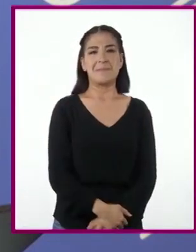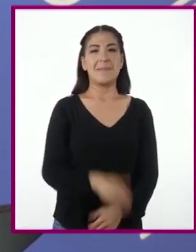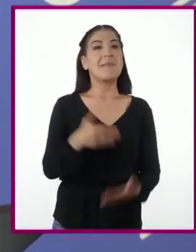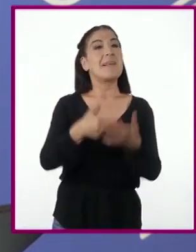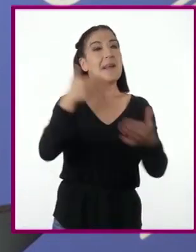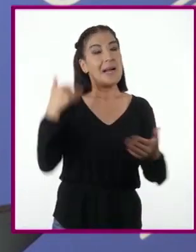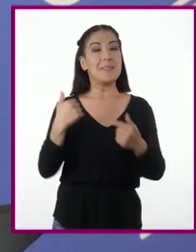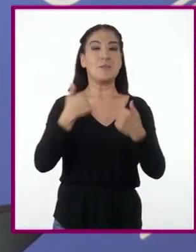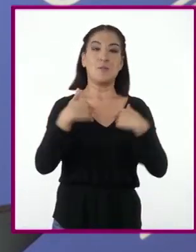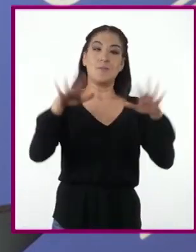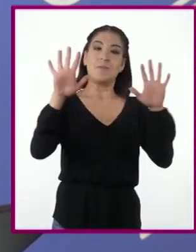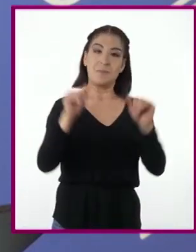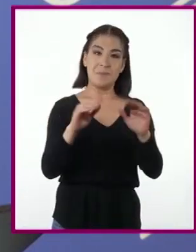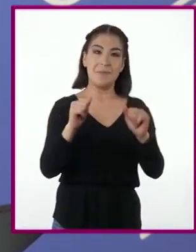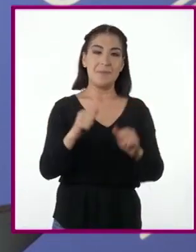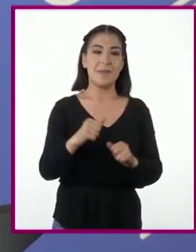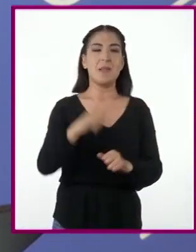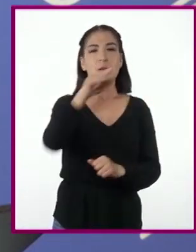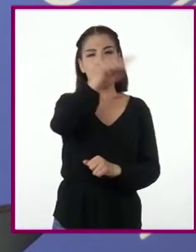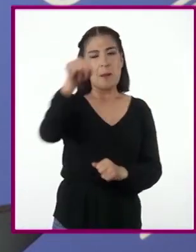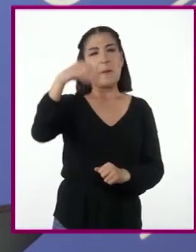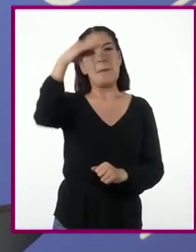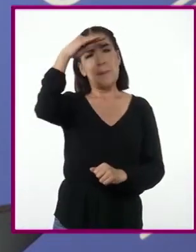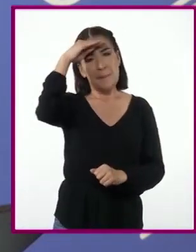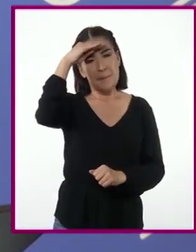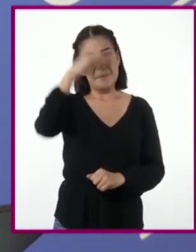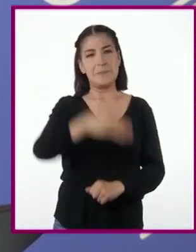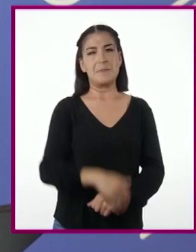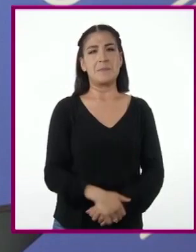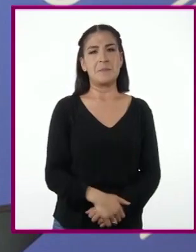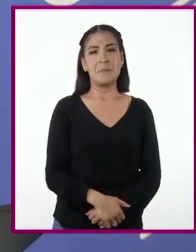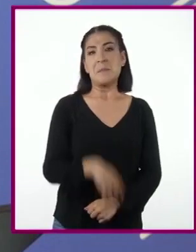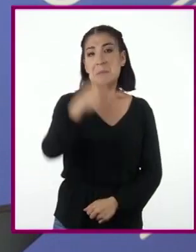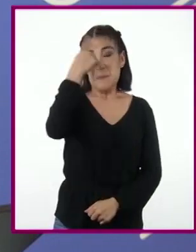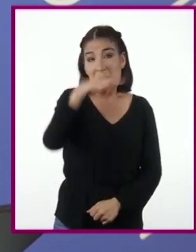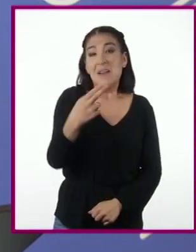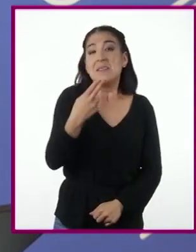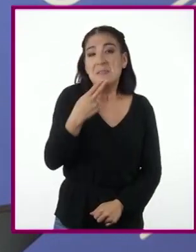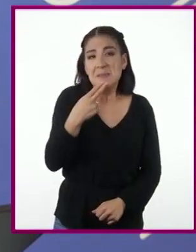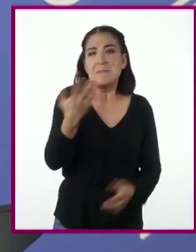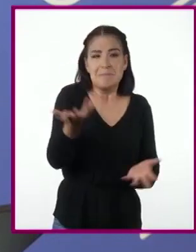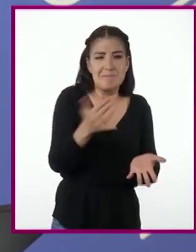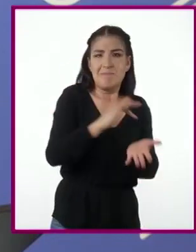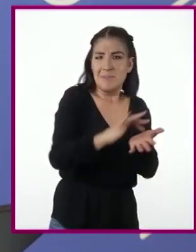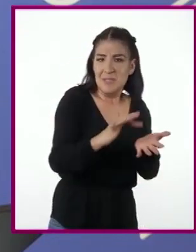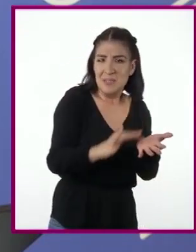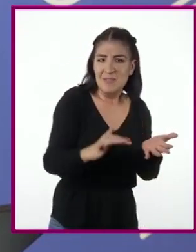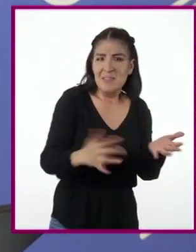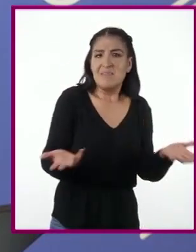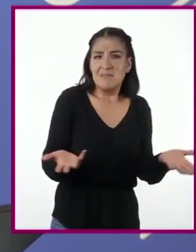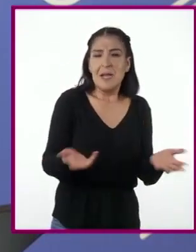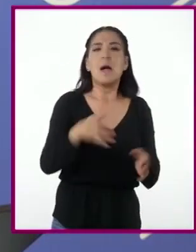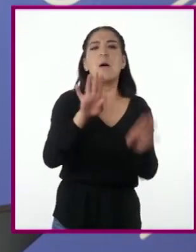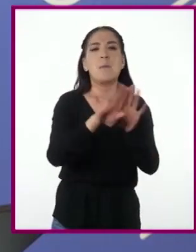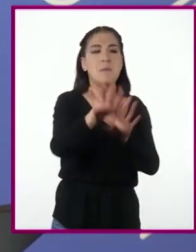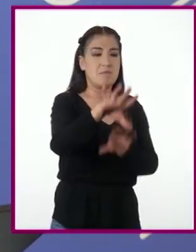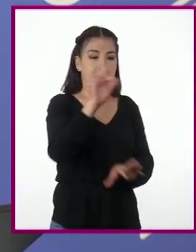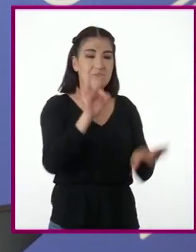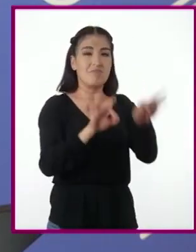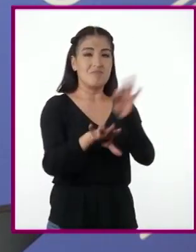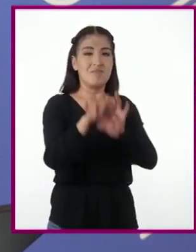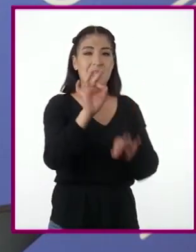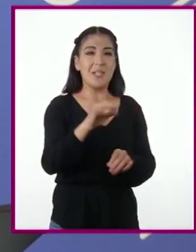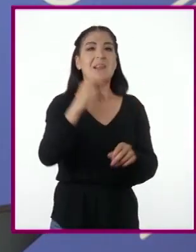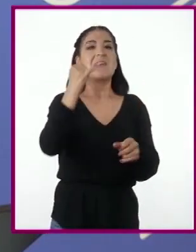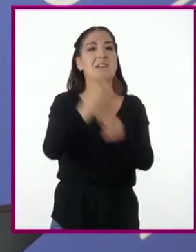Antes de despedirnos, reflexiona. ¿Para qué sirve leer, seleccionar información